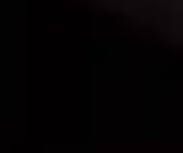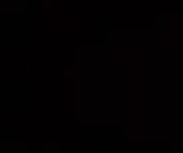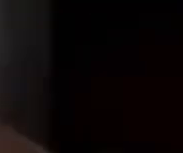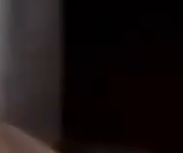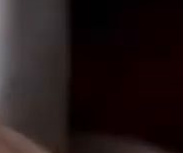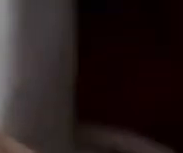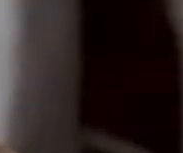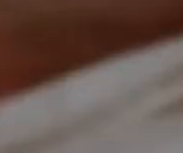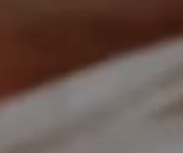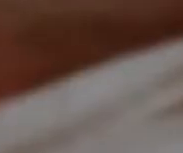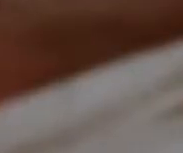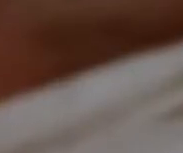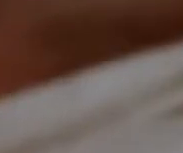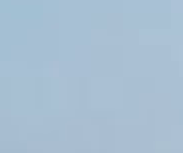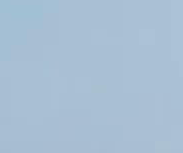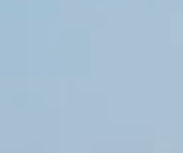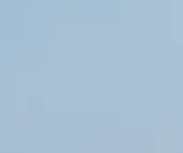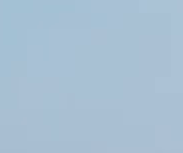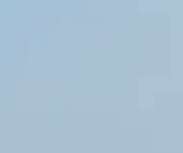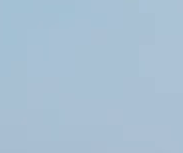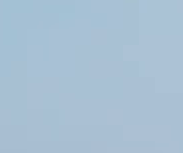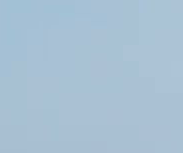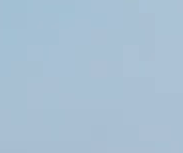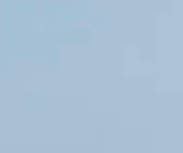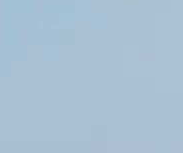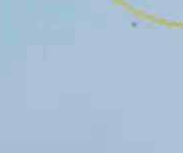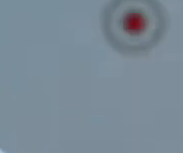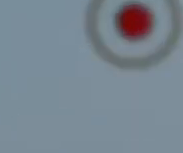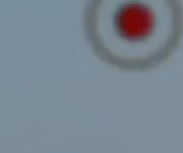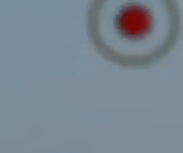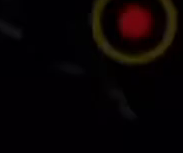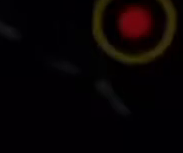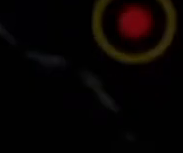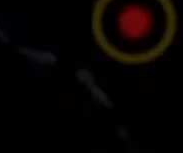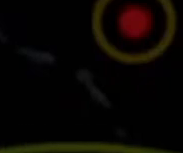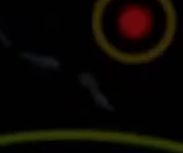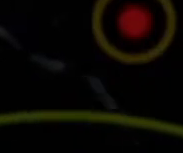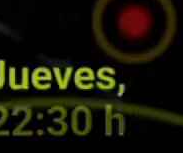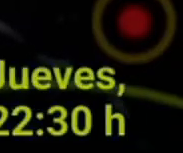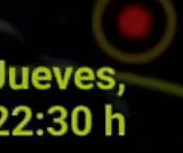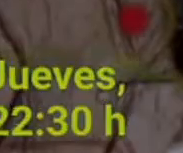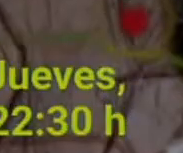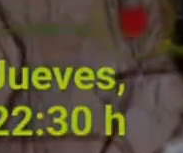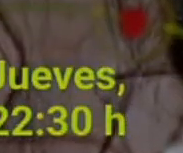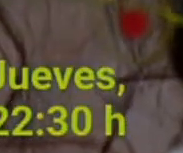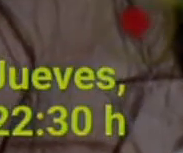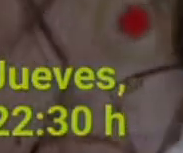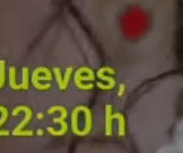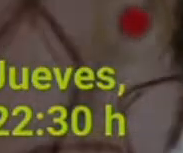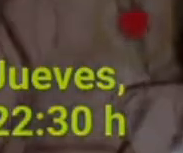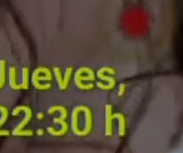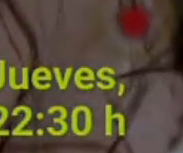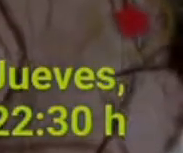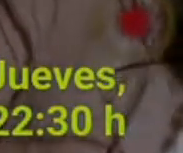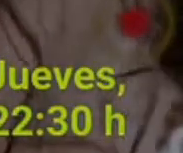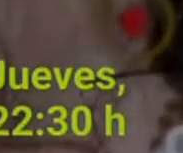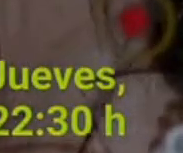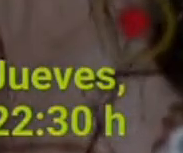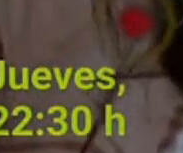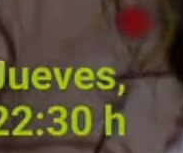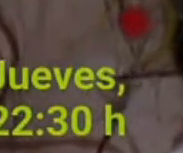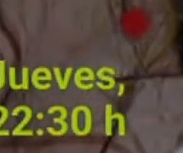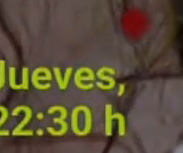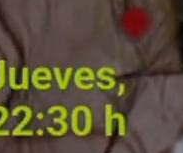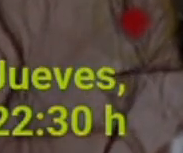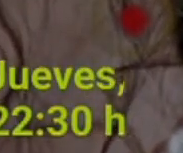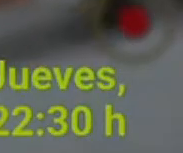y aparecidos. Las Vueltas del Citrillo, del director Felipe Casals, 75 aniversario